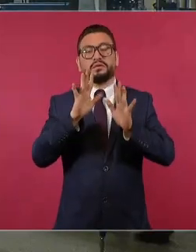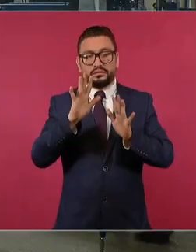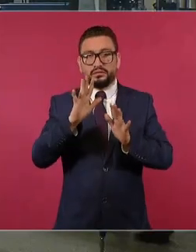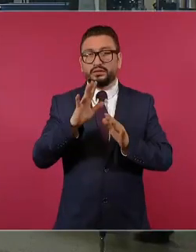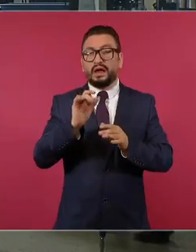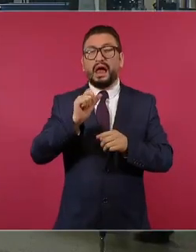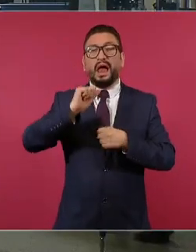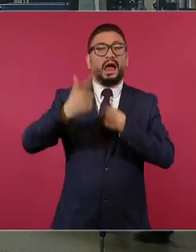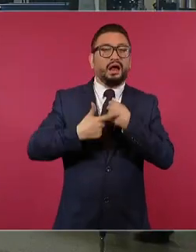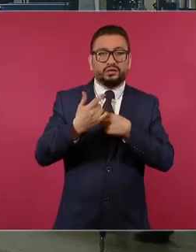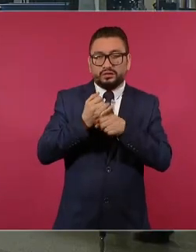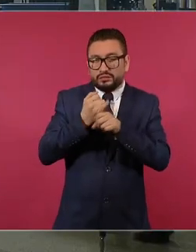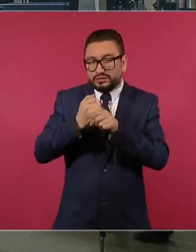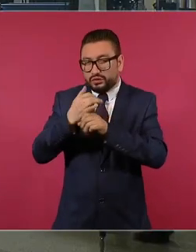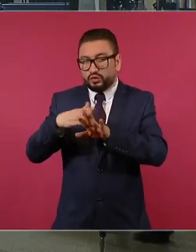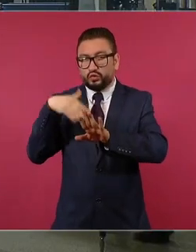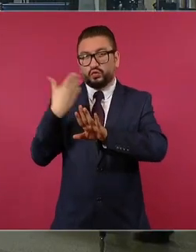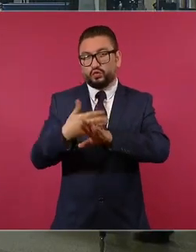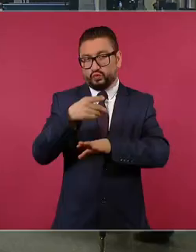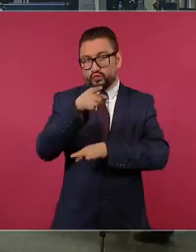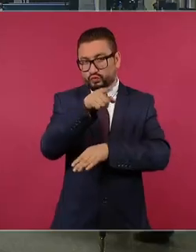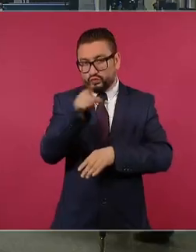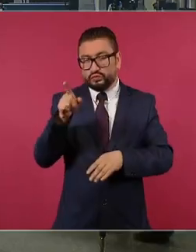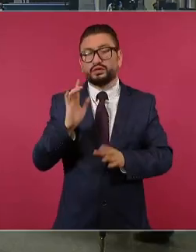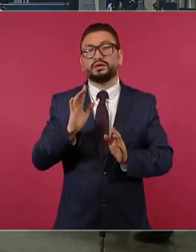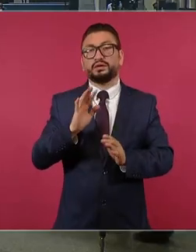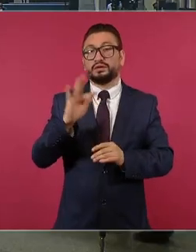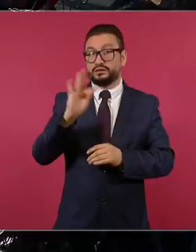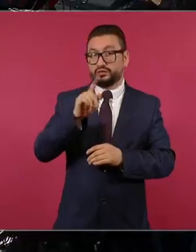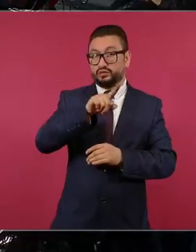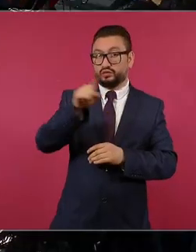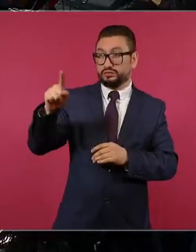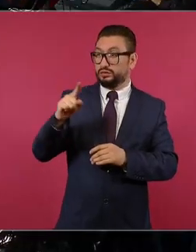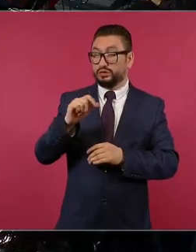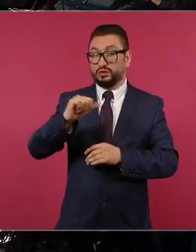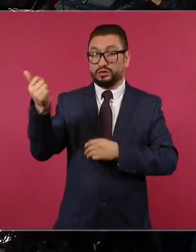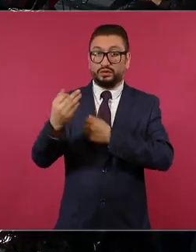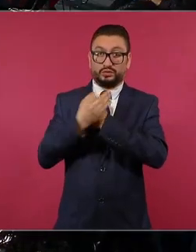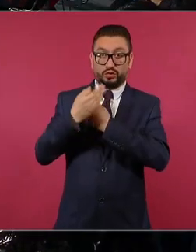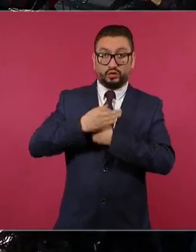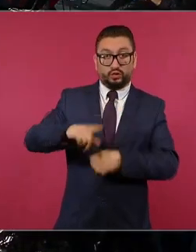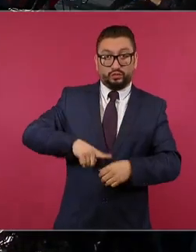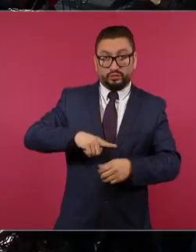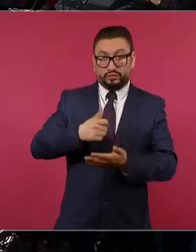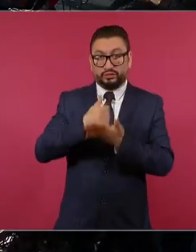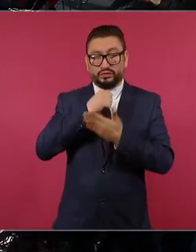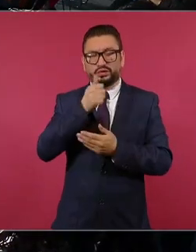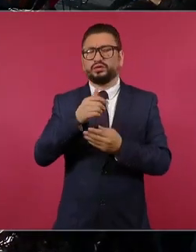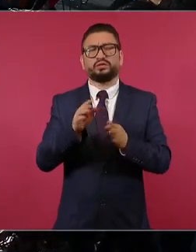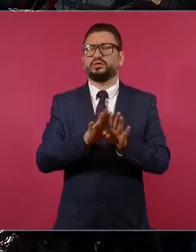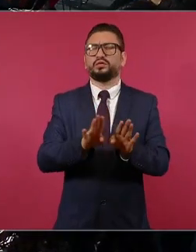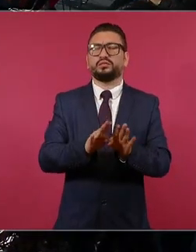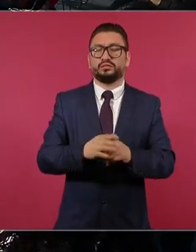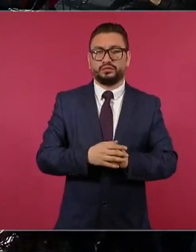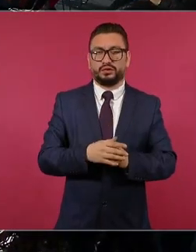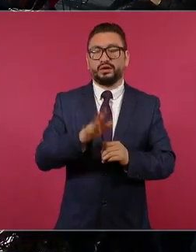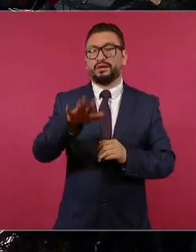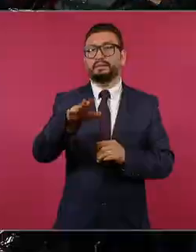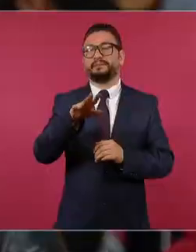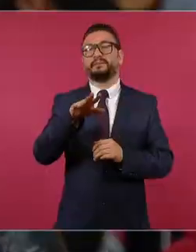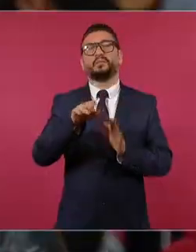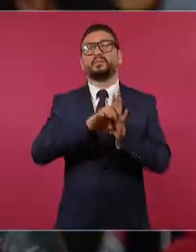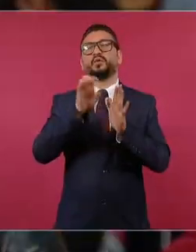una investigación en contra suya, ¿usted pediría que no se interceda por usted en el siguiente gobierno? ¿Cómo? Si llegara a haber